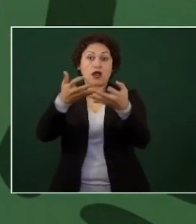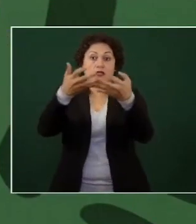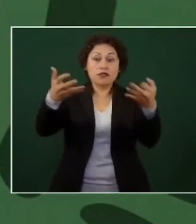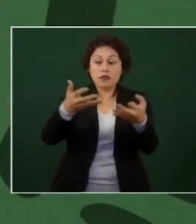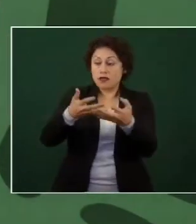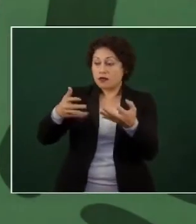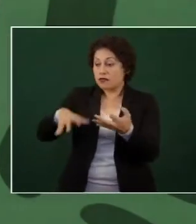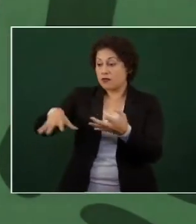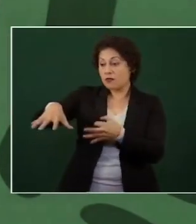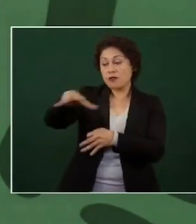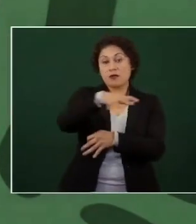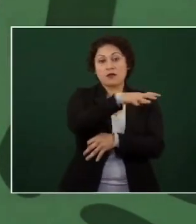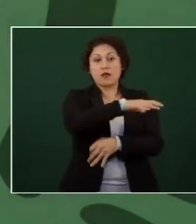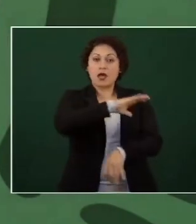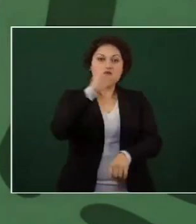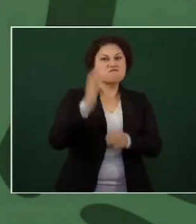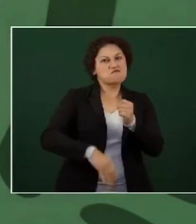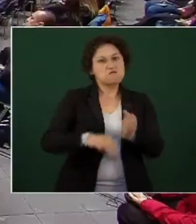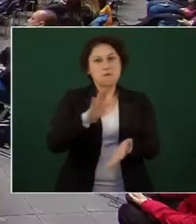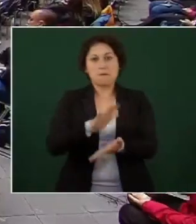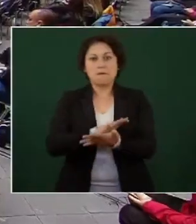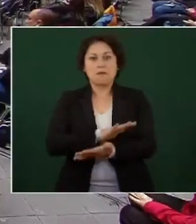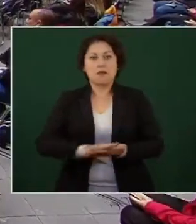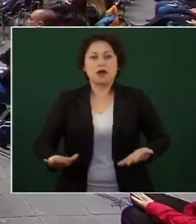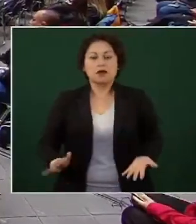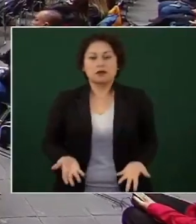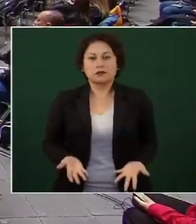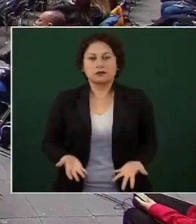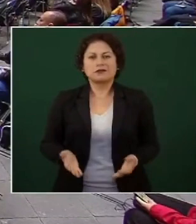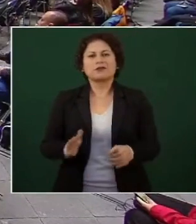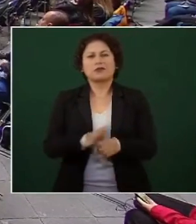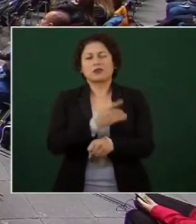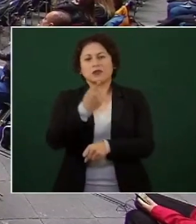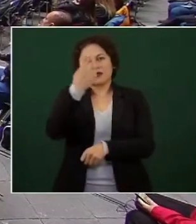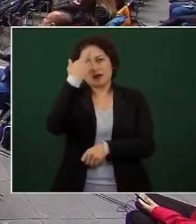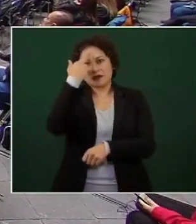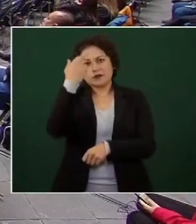Todo esto por una cuestión